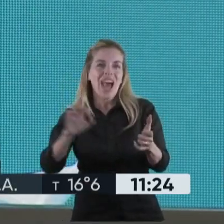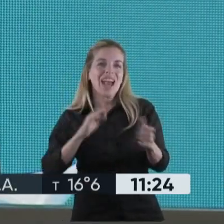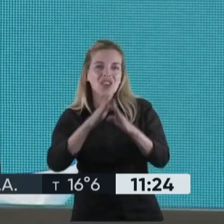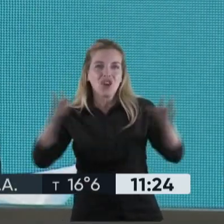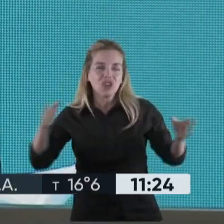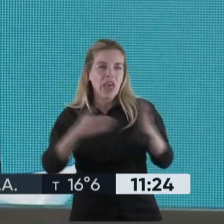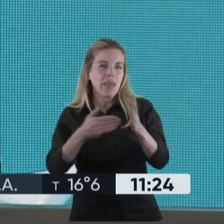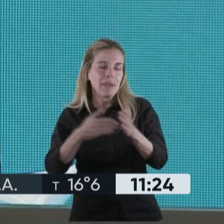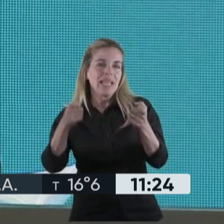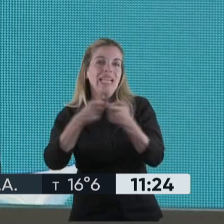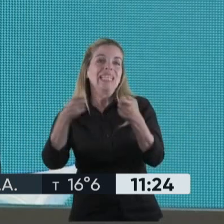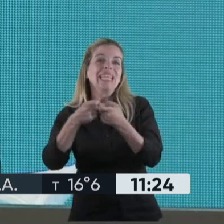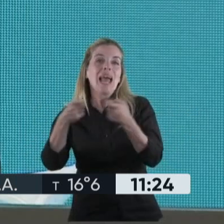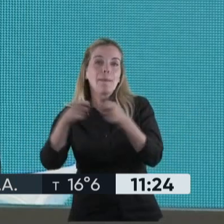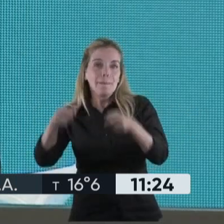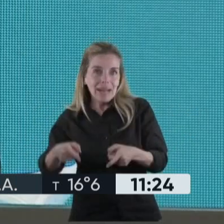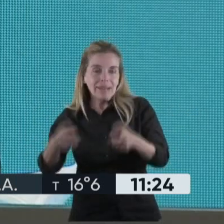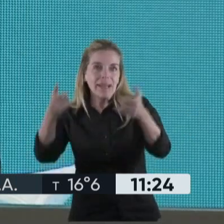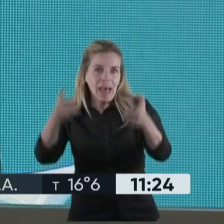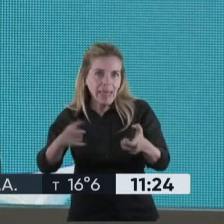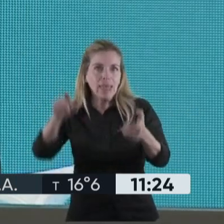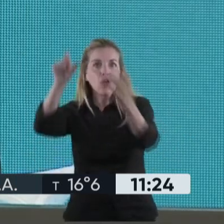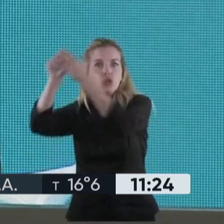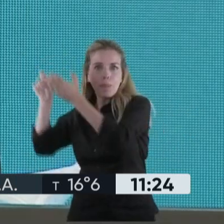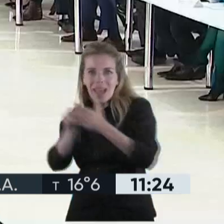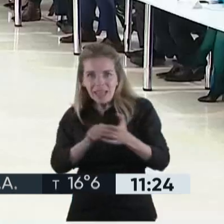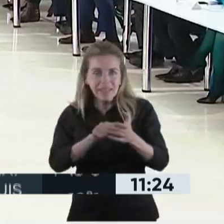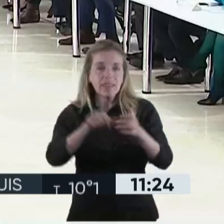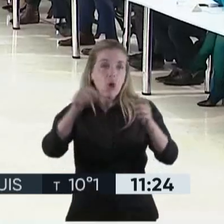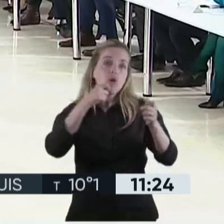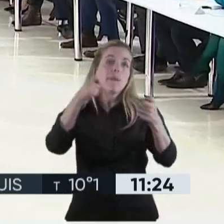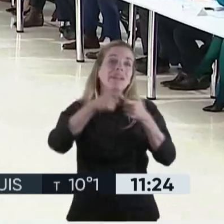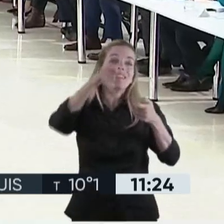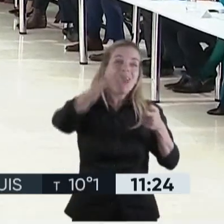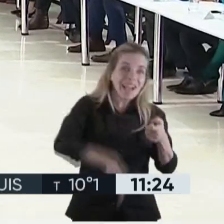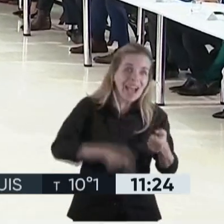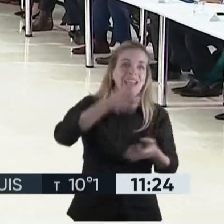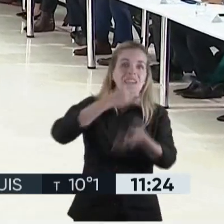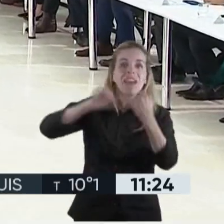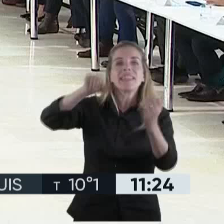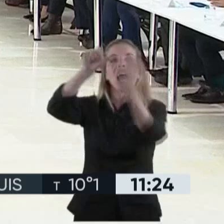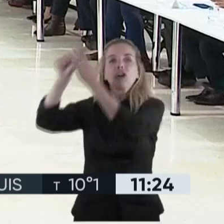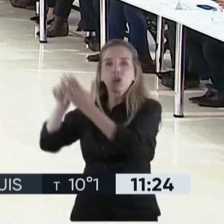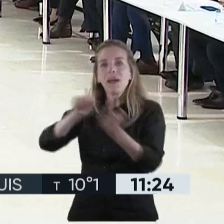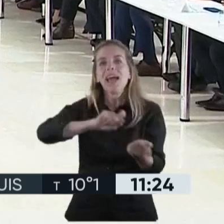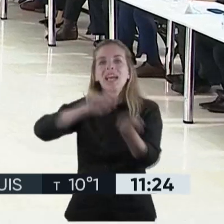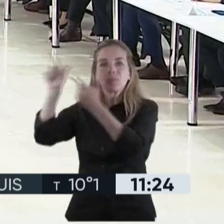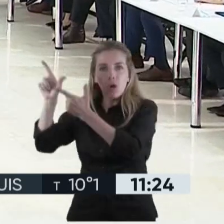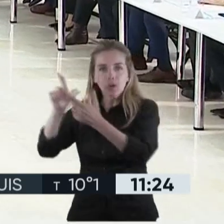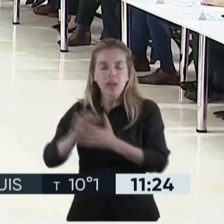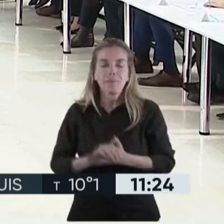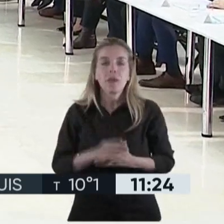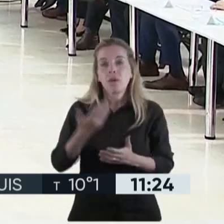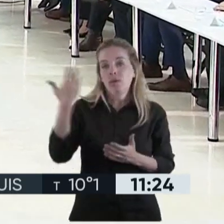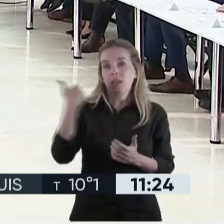empresa sea exportadora o no sea exportadora. cuando el señor presidente, el